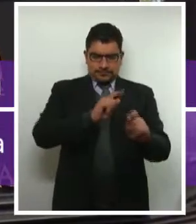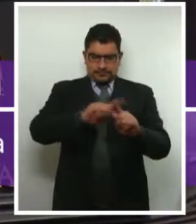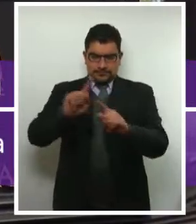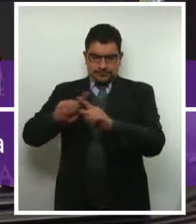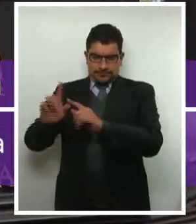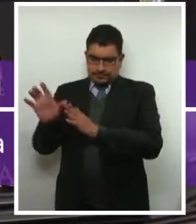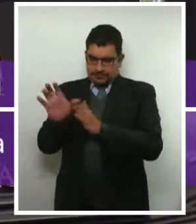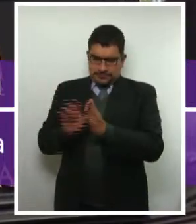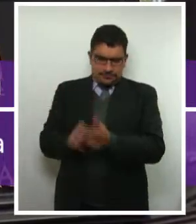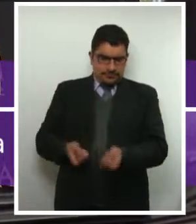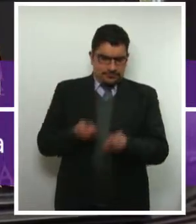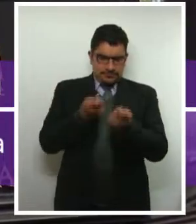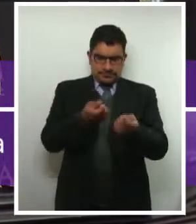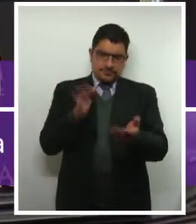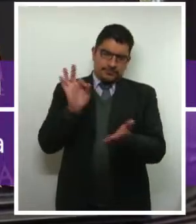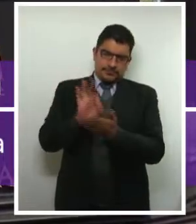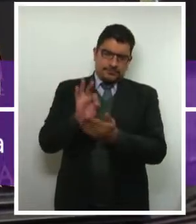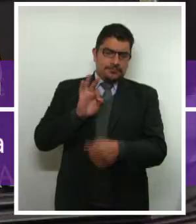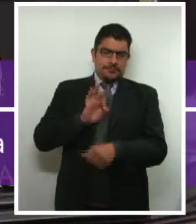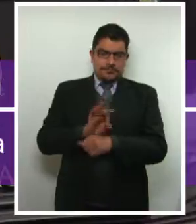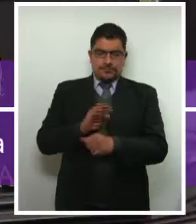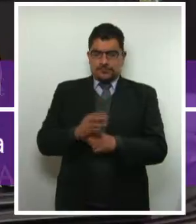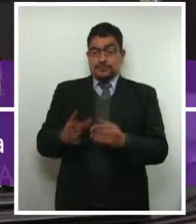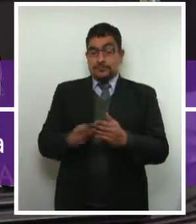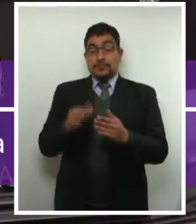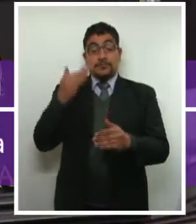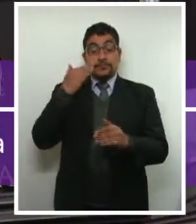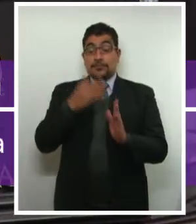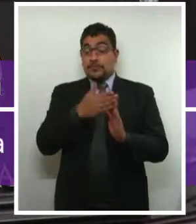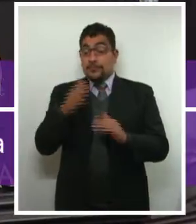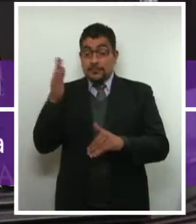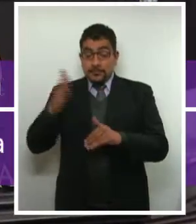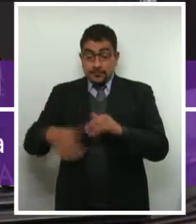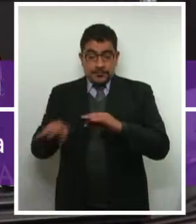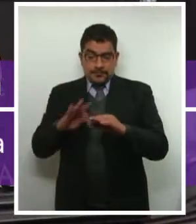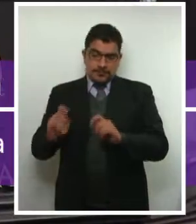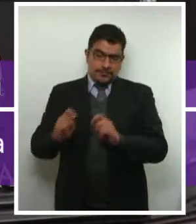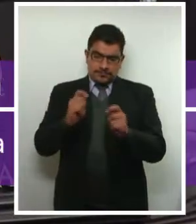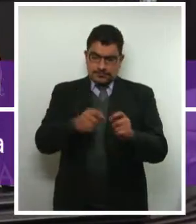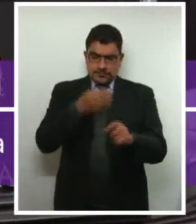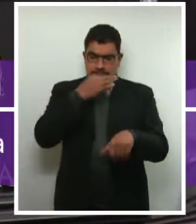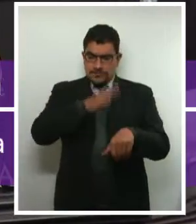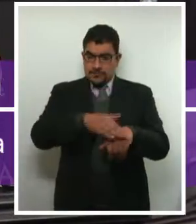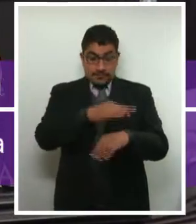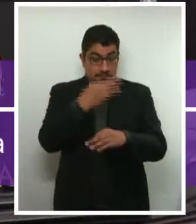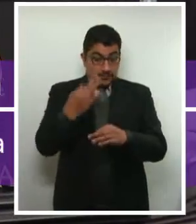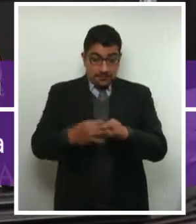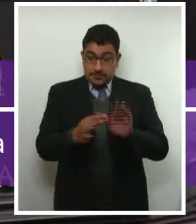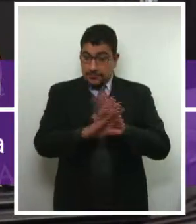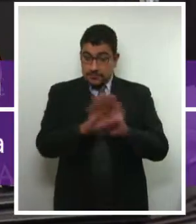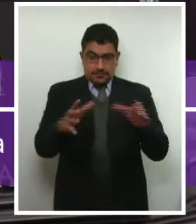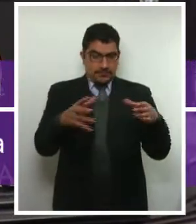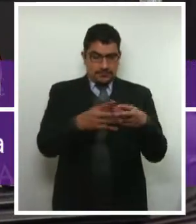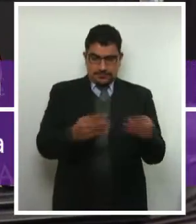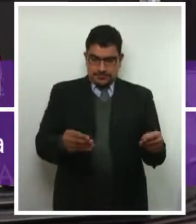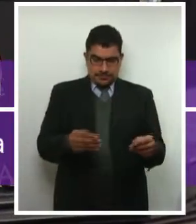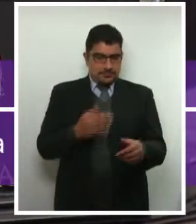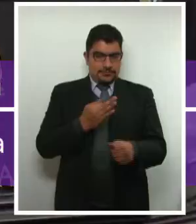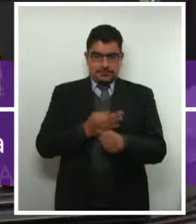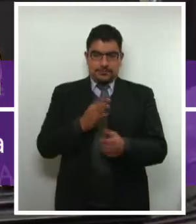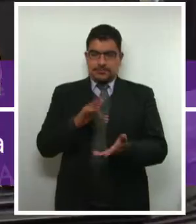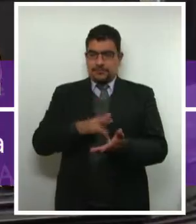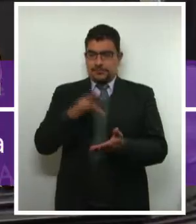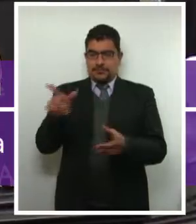esta Constitución y cesarán en sus funciones cuando le hayan dado cumplimiento.